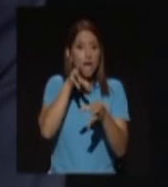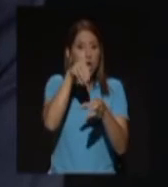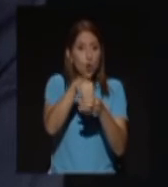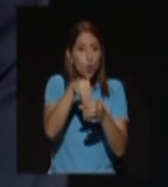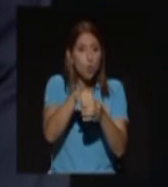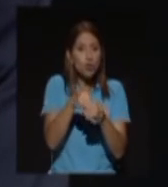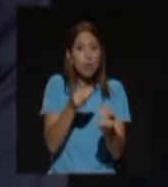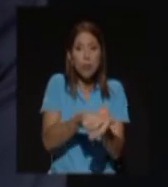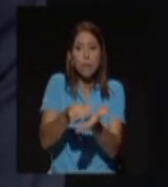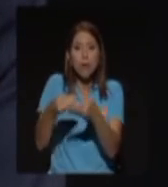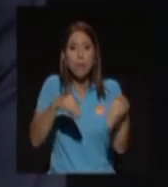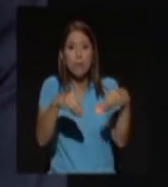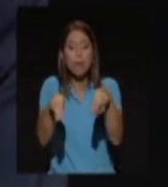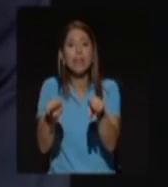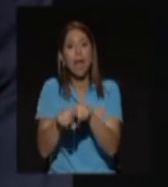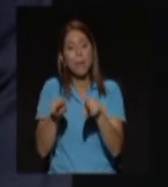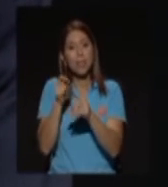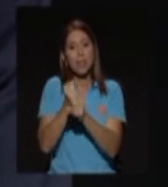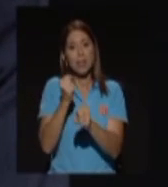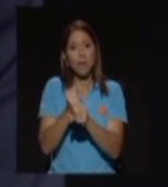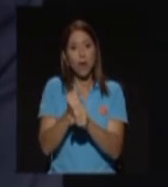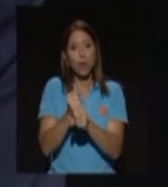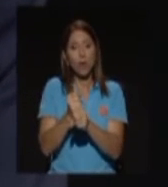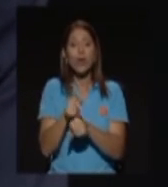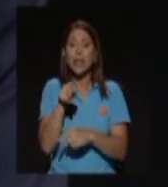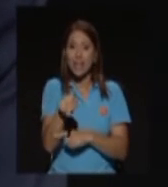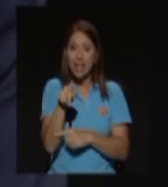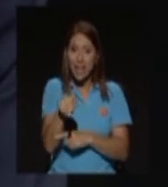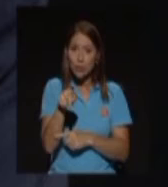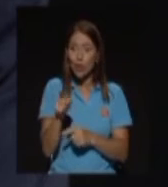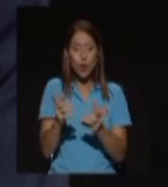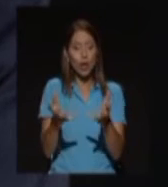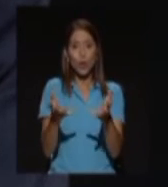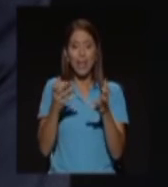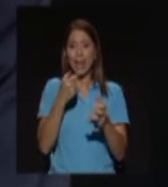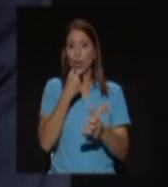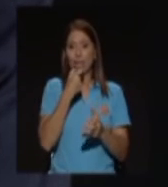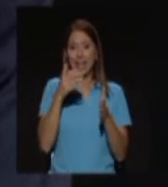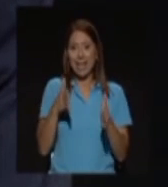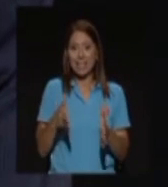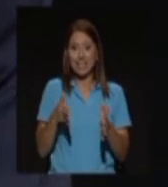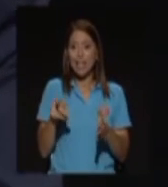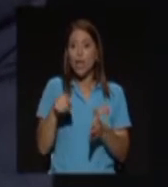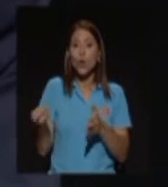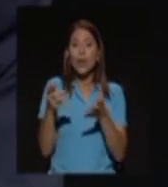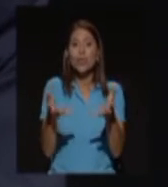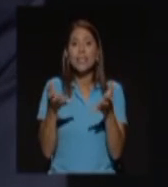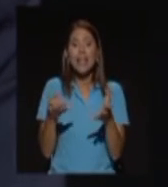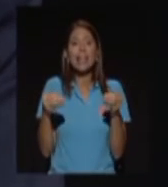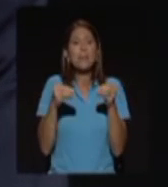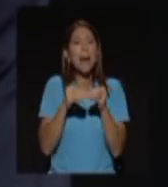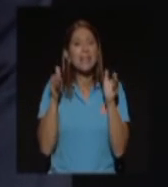del capital, sino también del trabajo. Y eso es precisamente lo que no quieren los ingleses. Lo que quieren es más un